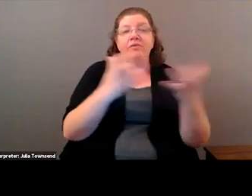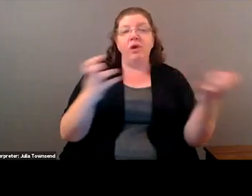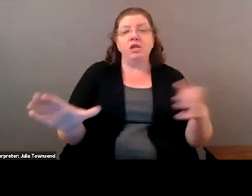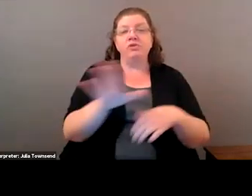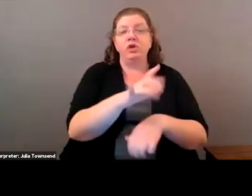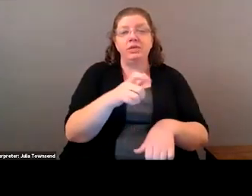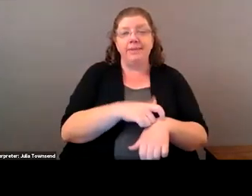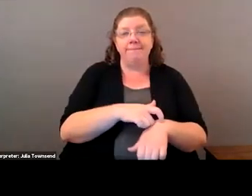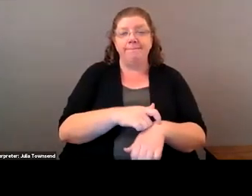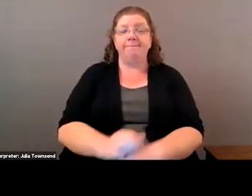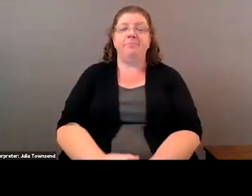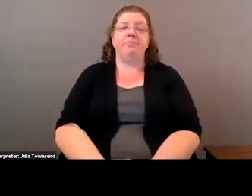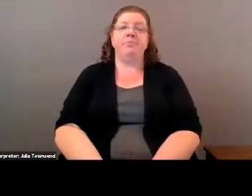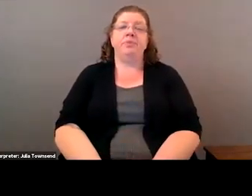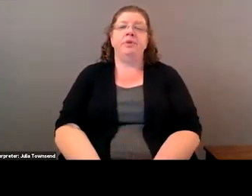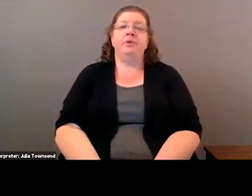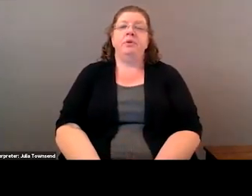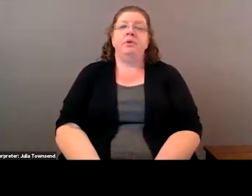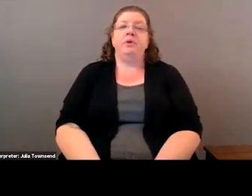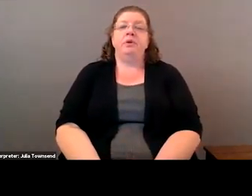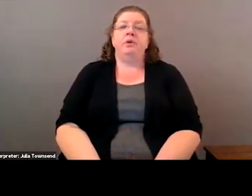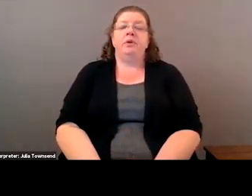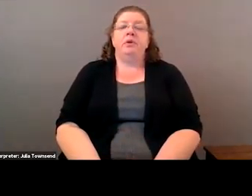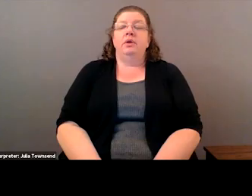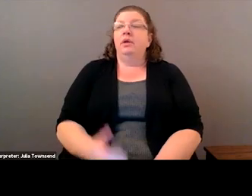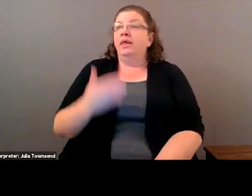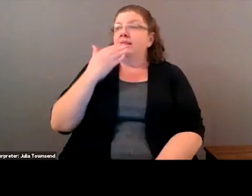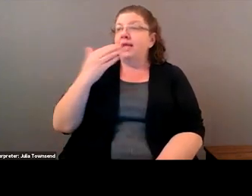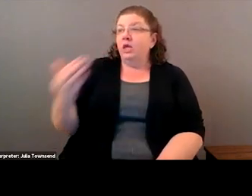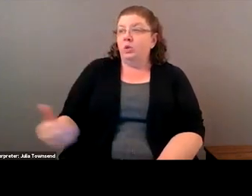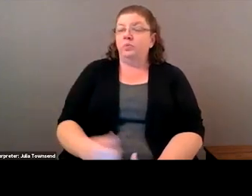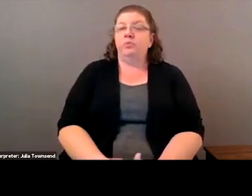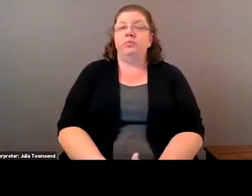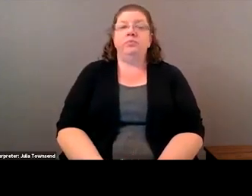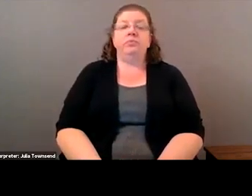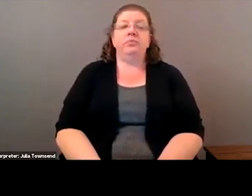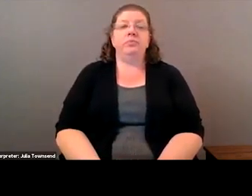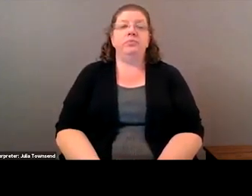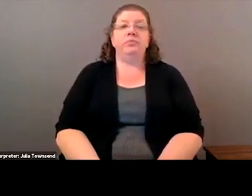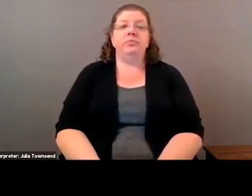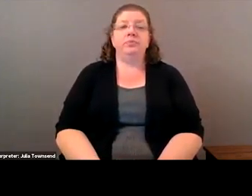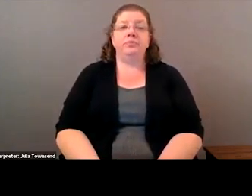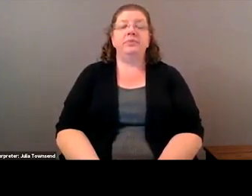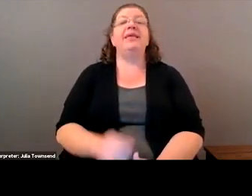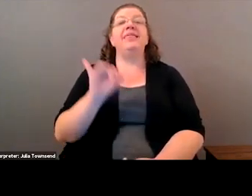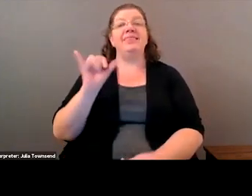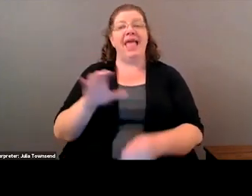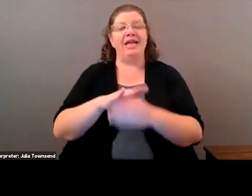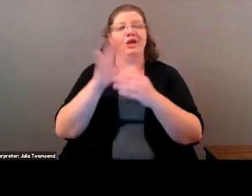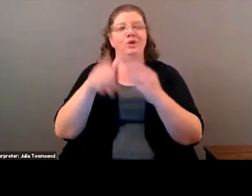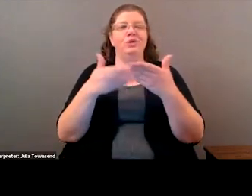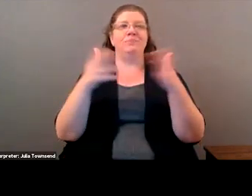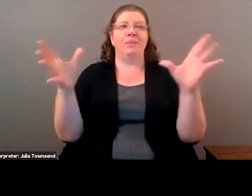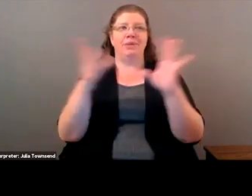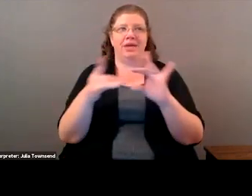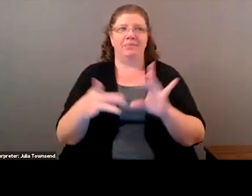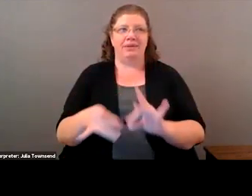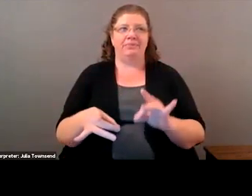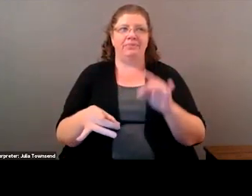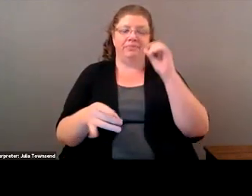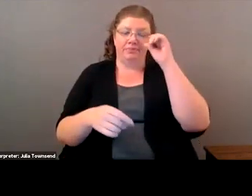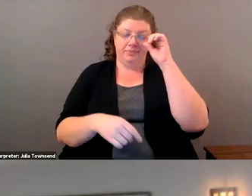alivio gracias por su tiempo bueno eso concluye el comentario público en este artículo muy